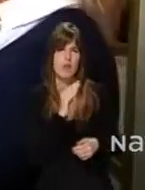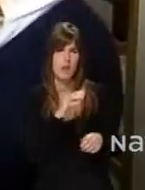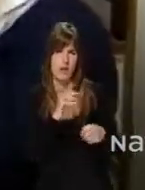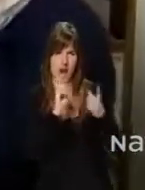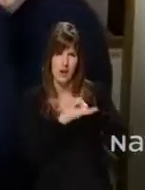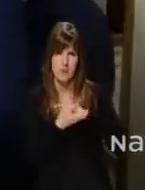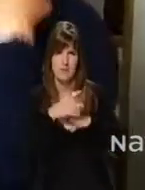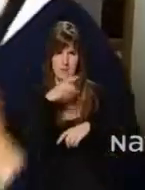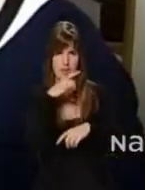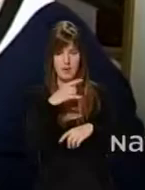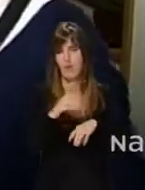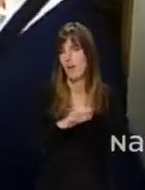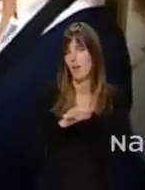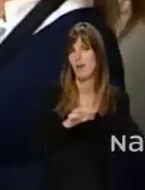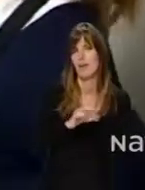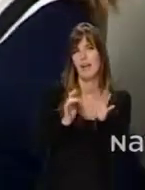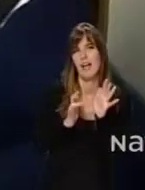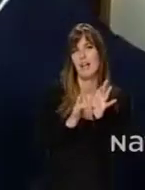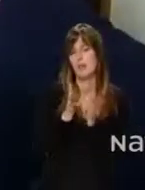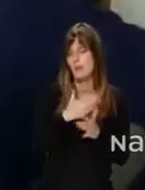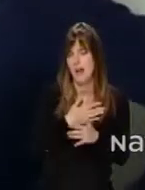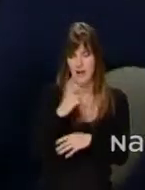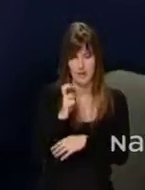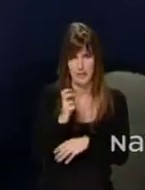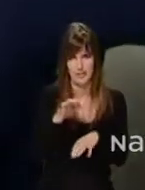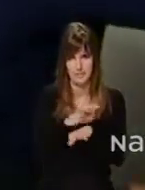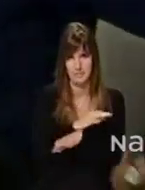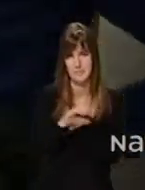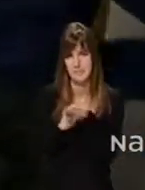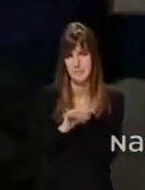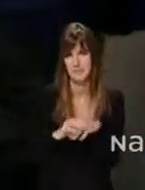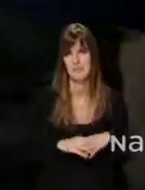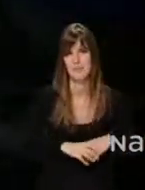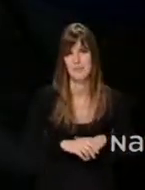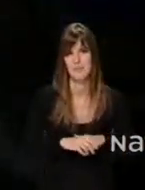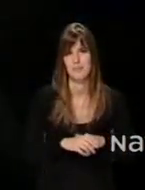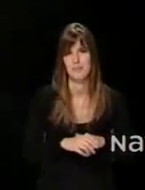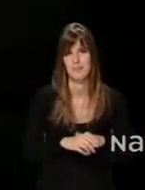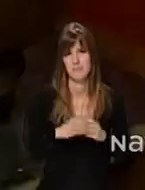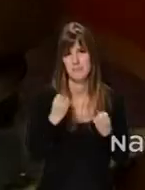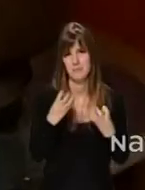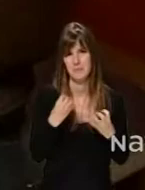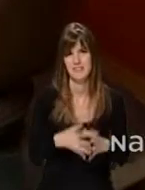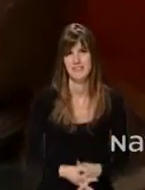revés. Jesús, Marieta, José. Ay. Así. Vale. Eso es. Venga.